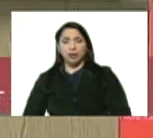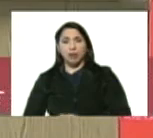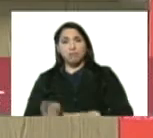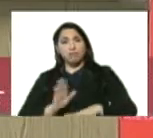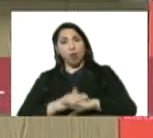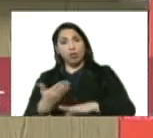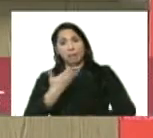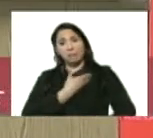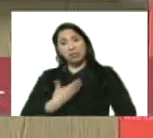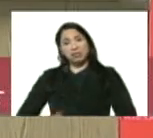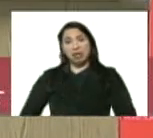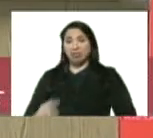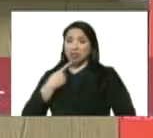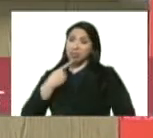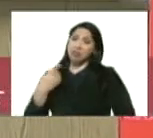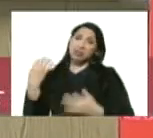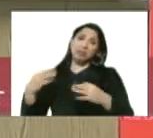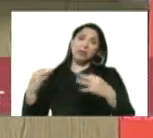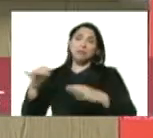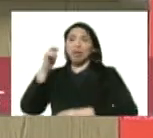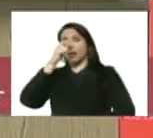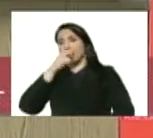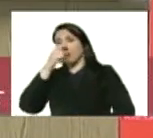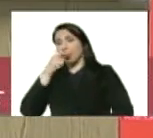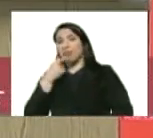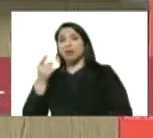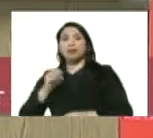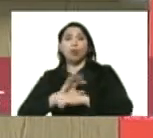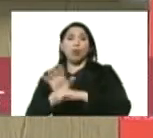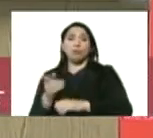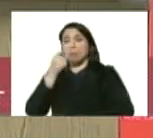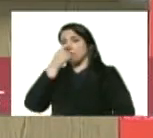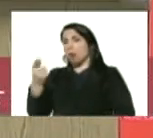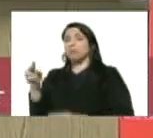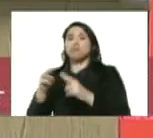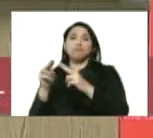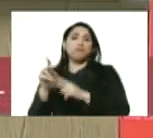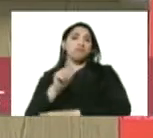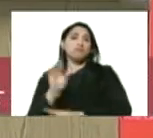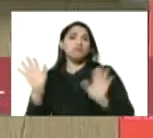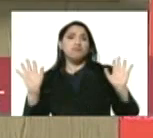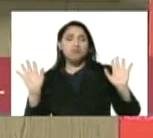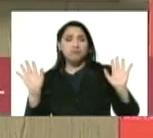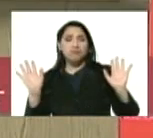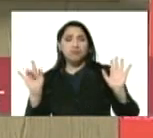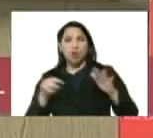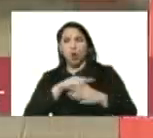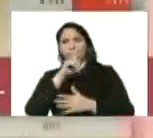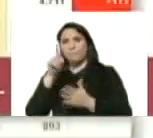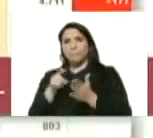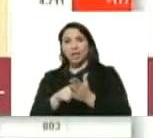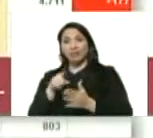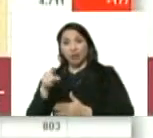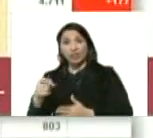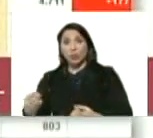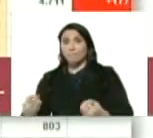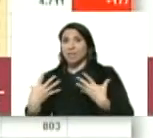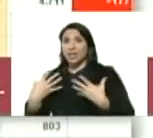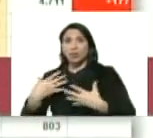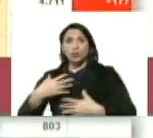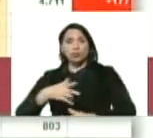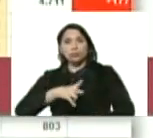presidentes opinan que es eso, que es una simple gripe, desconociendo por completo que es un virus